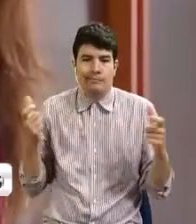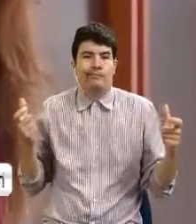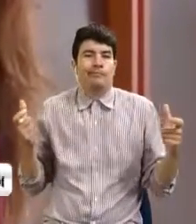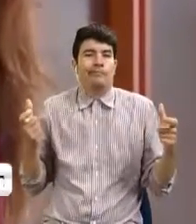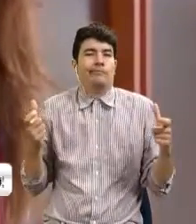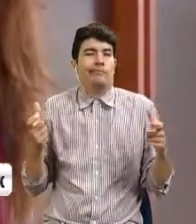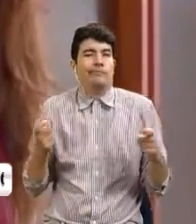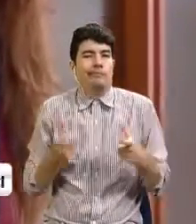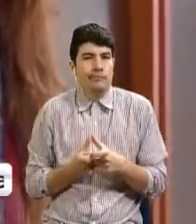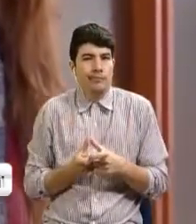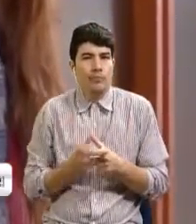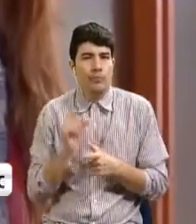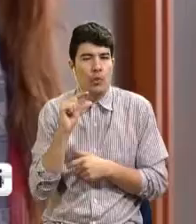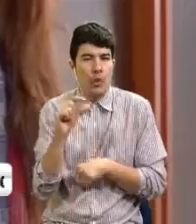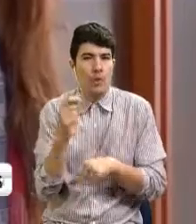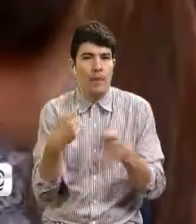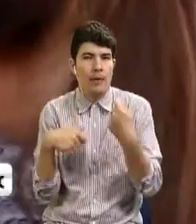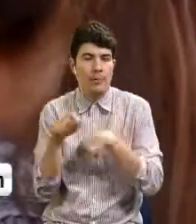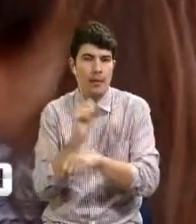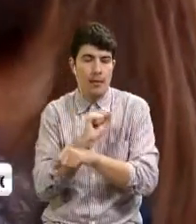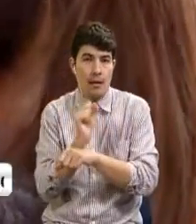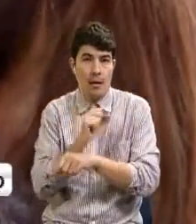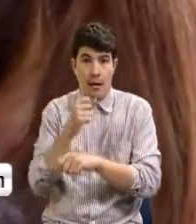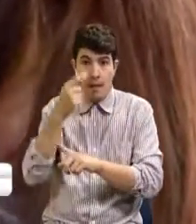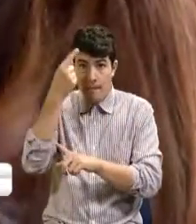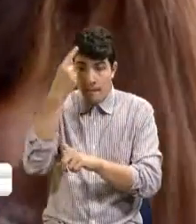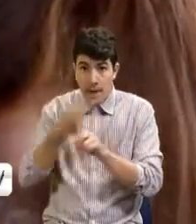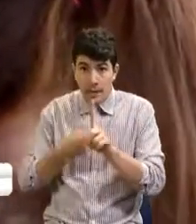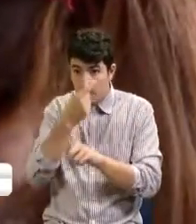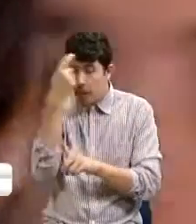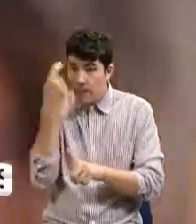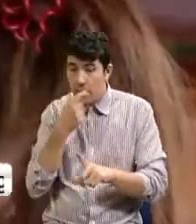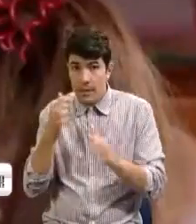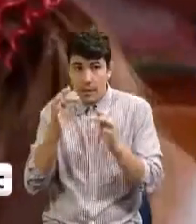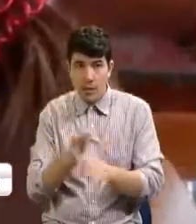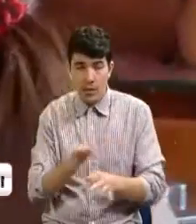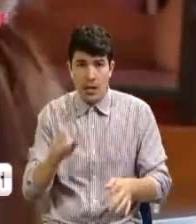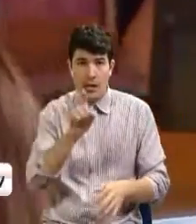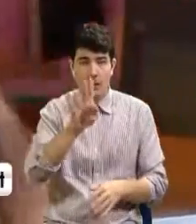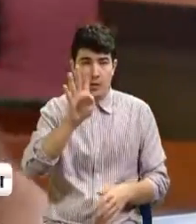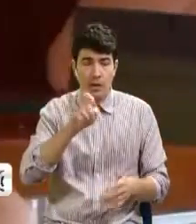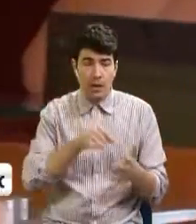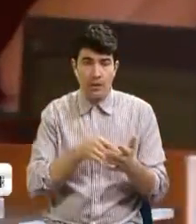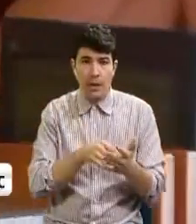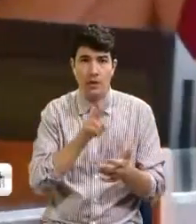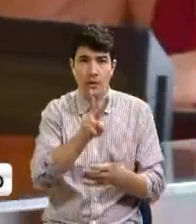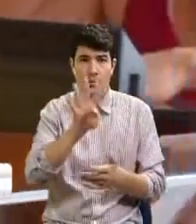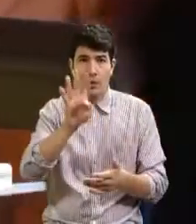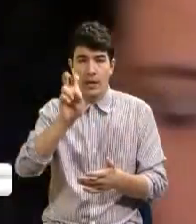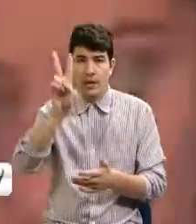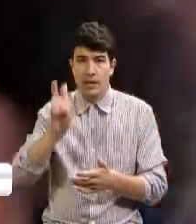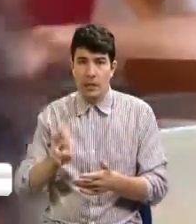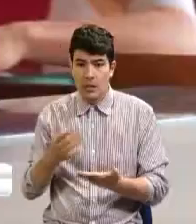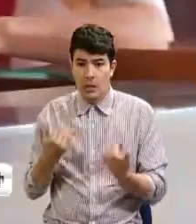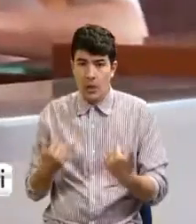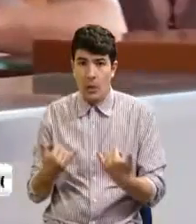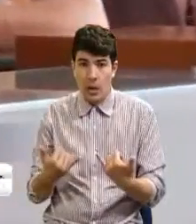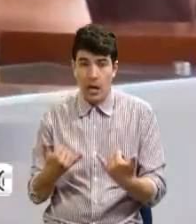178.412 unidades. En el mes de septiembre, el total de matrículas fue de 19.297 unidades frente a